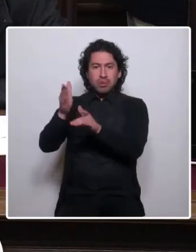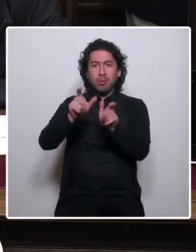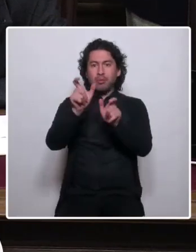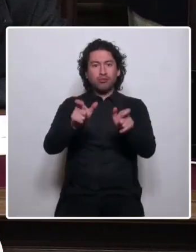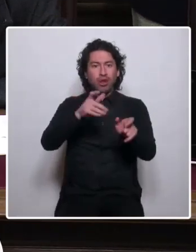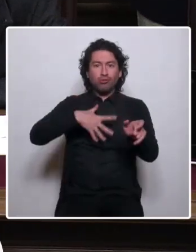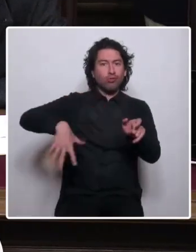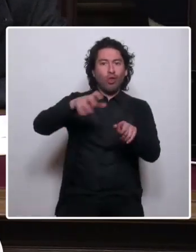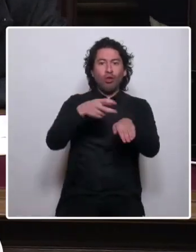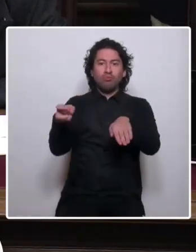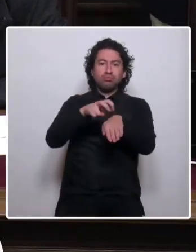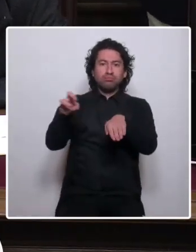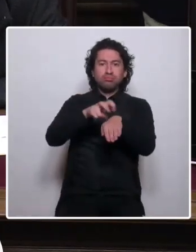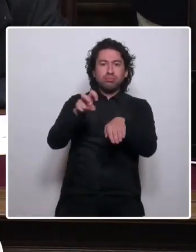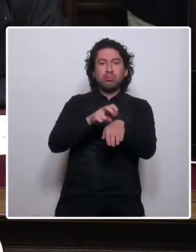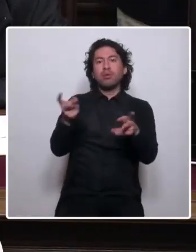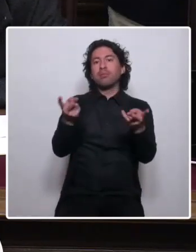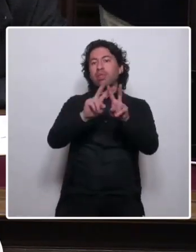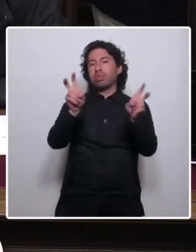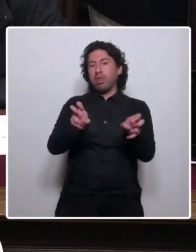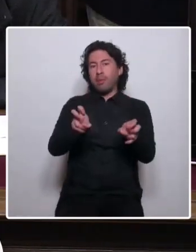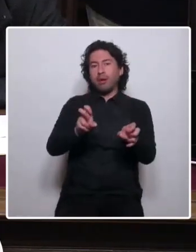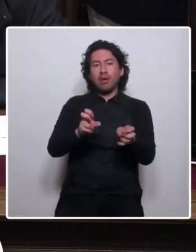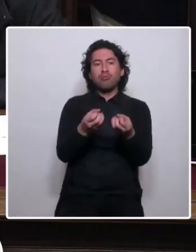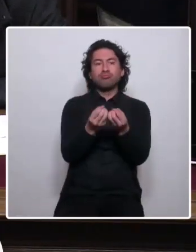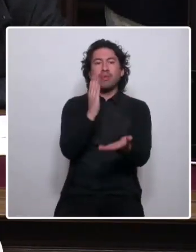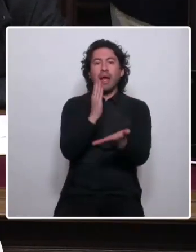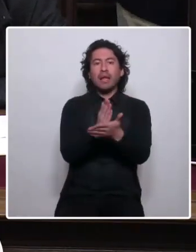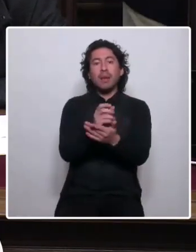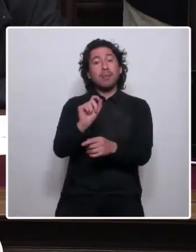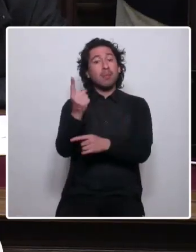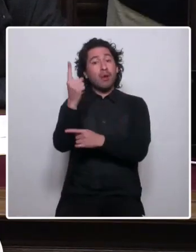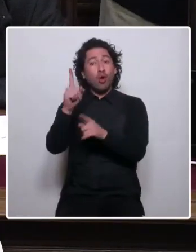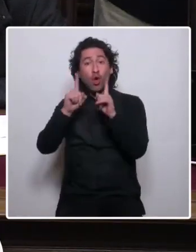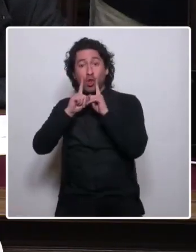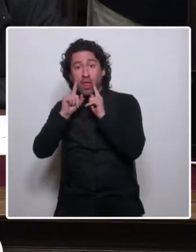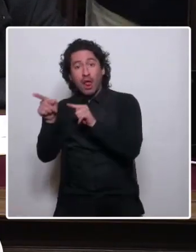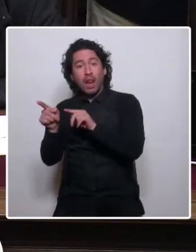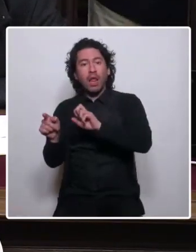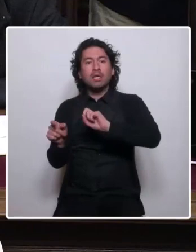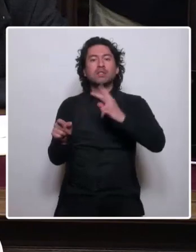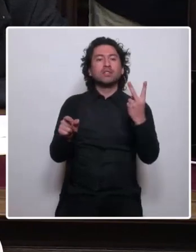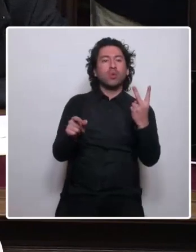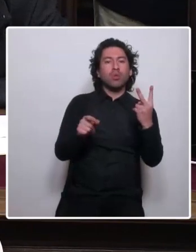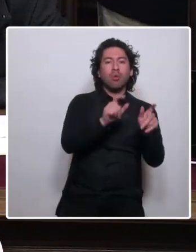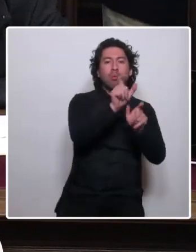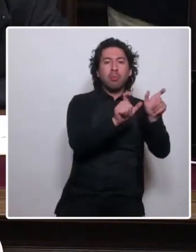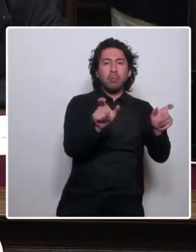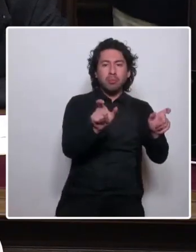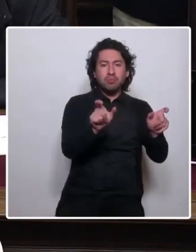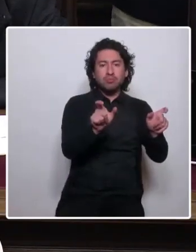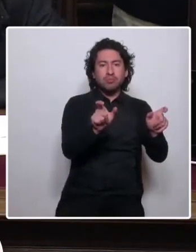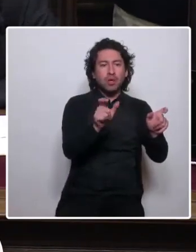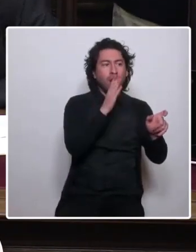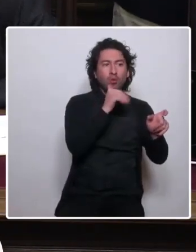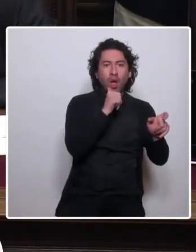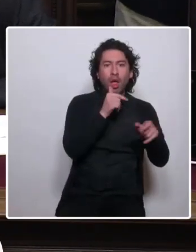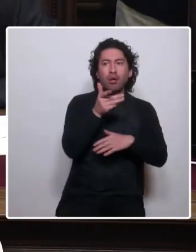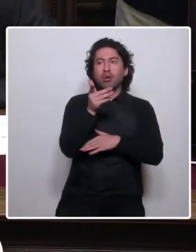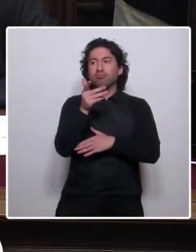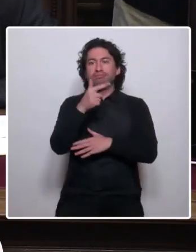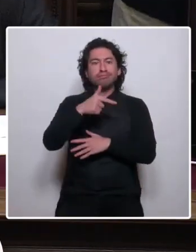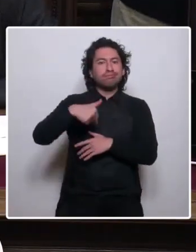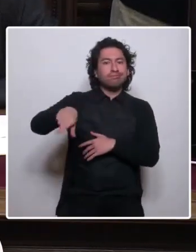todas nosotras, debido a los aforos. Primero irán a dejar a los hoteles y luego van a recoger a los que no tengan, a los que no tengan traslado dentro de la